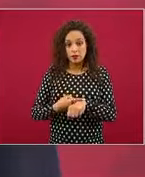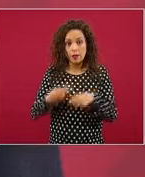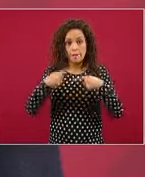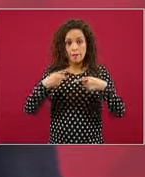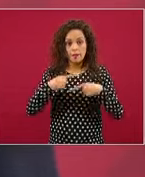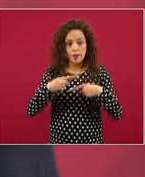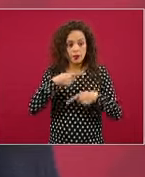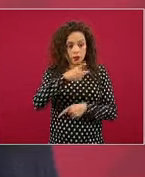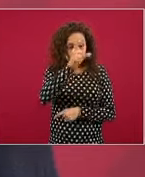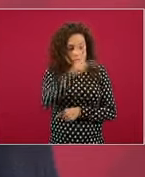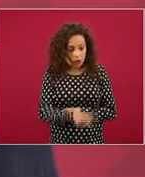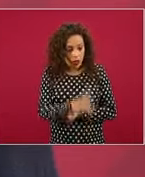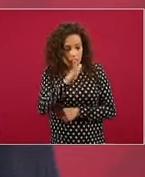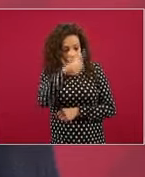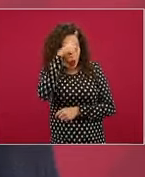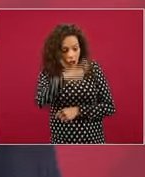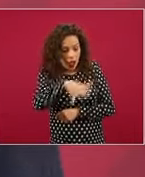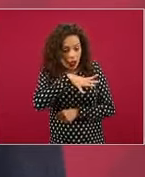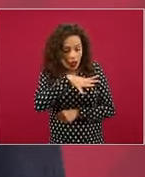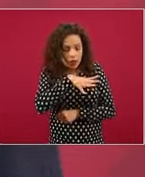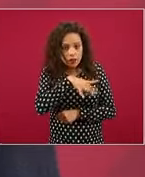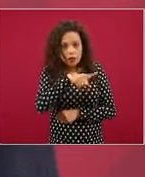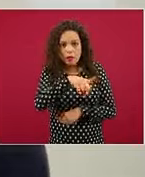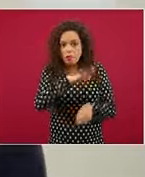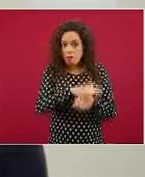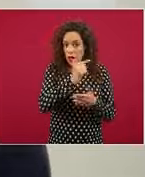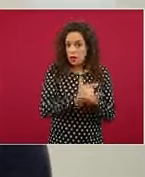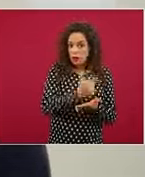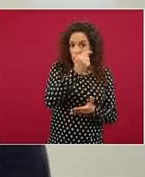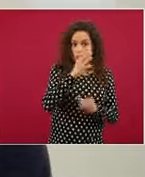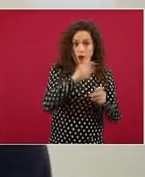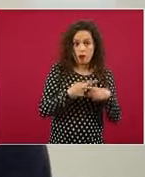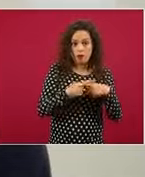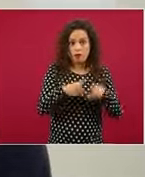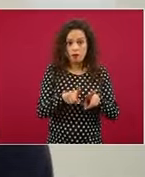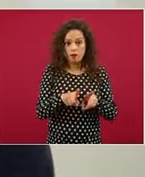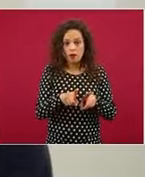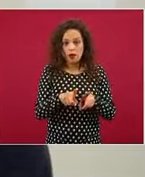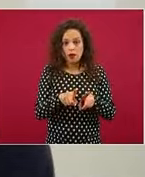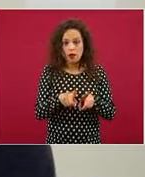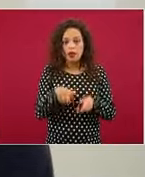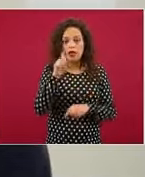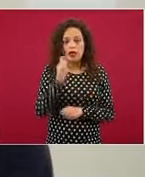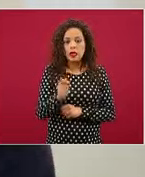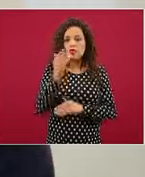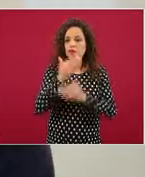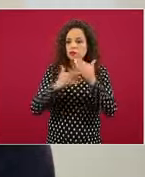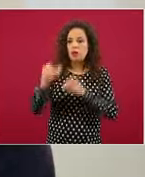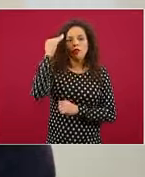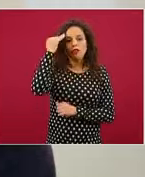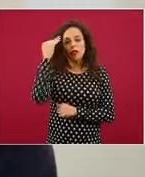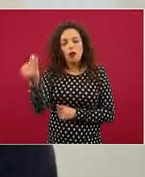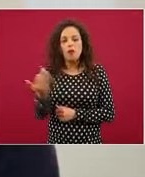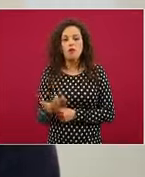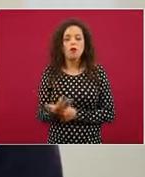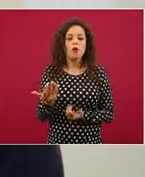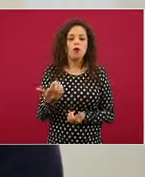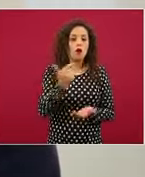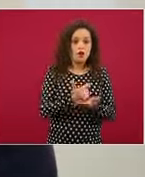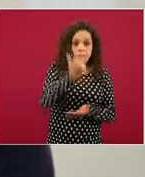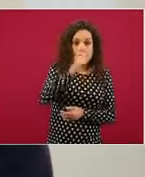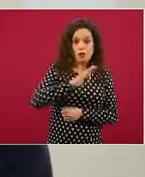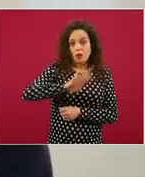encontrado este tipo de virus sea más grave o diferente en evolución, en tiempo, en letalidad, a la que